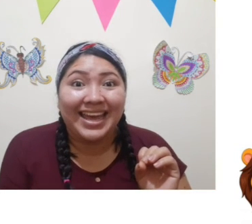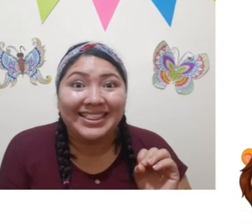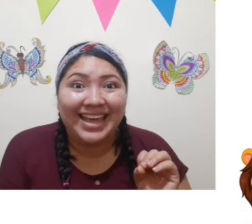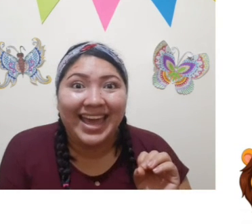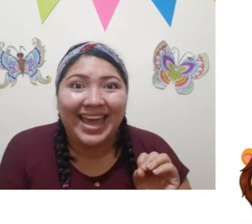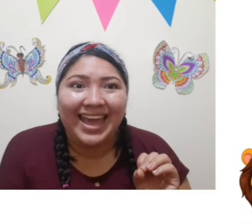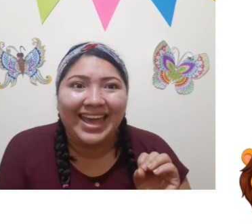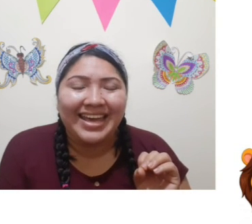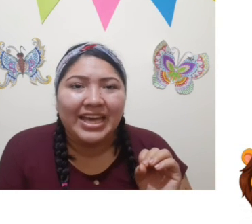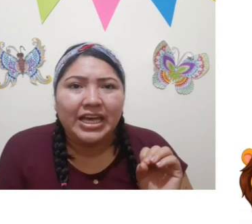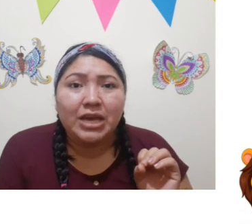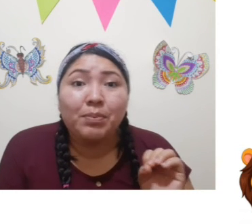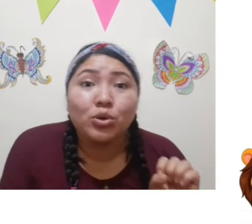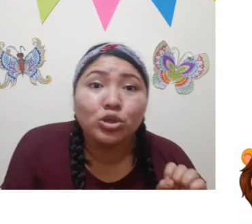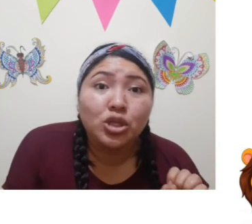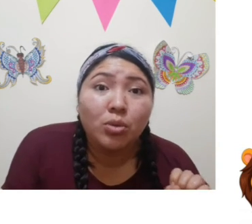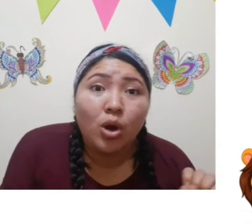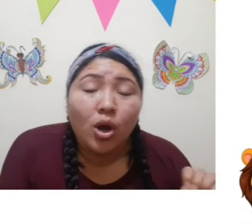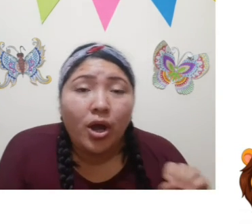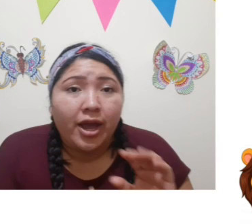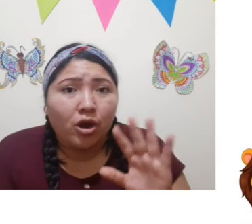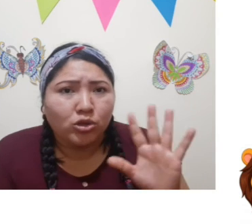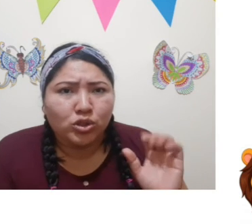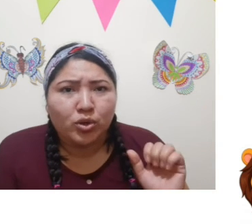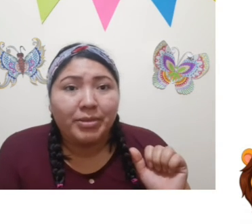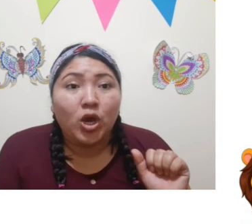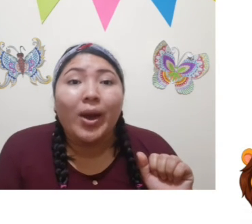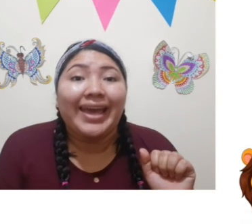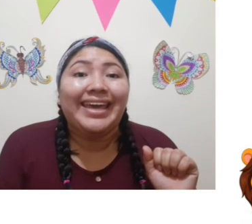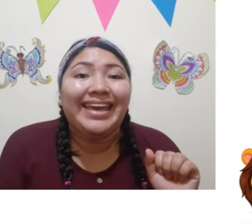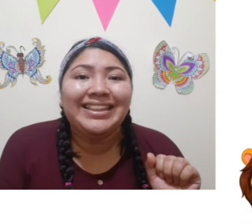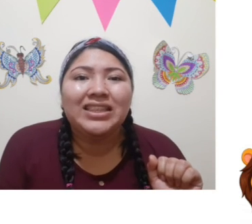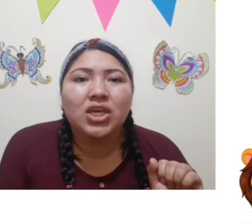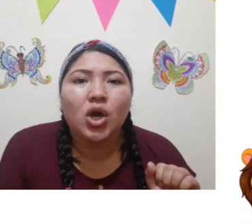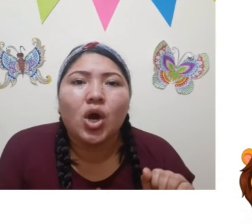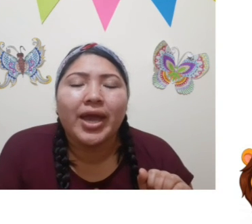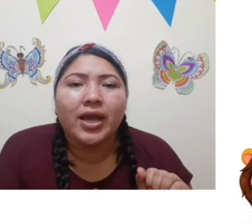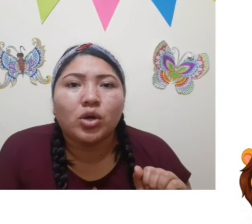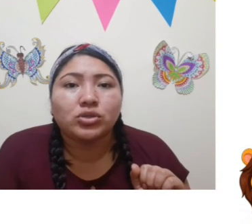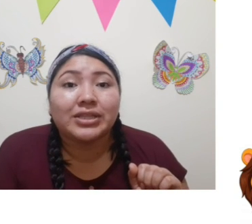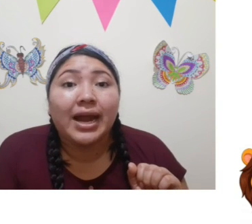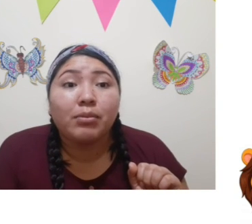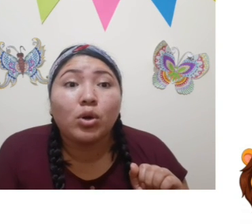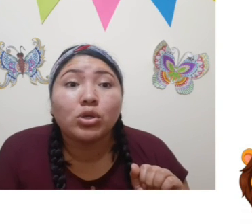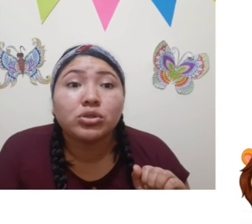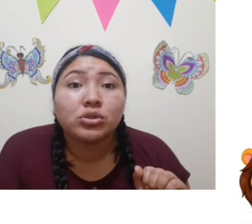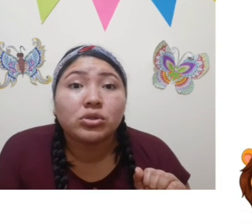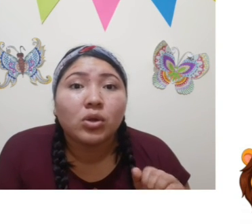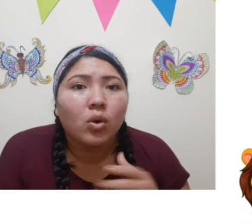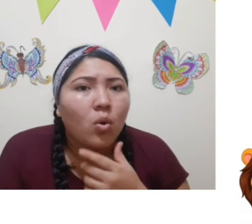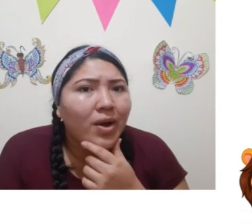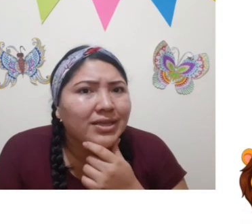excelente y por último con nuestro amigo indio encontramos